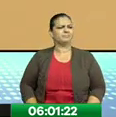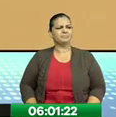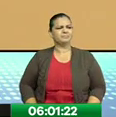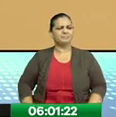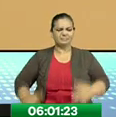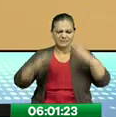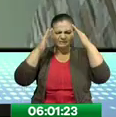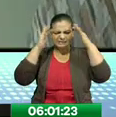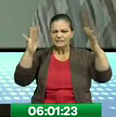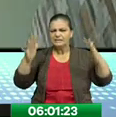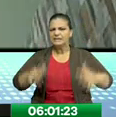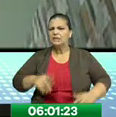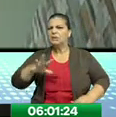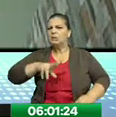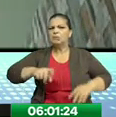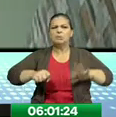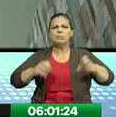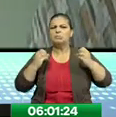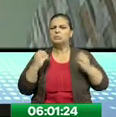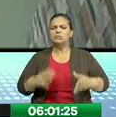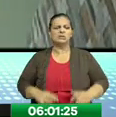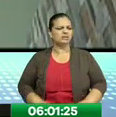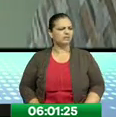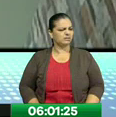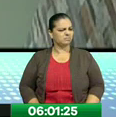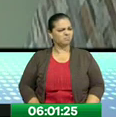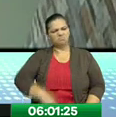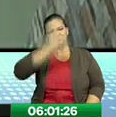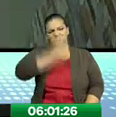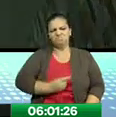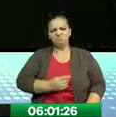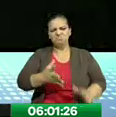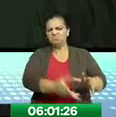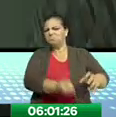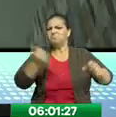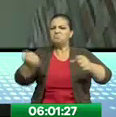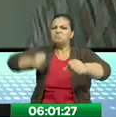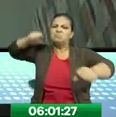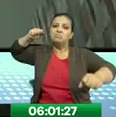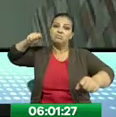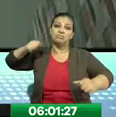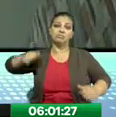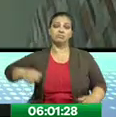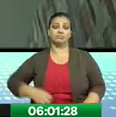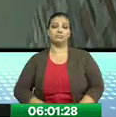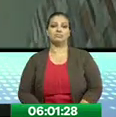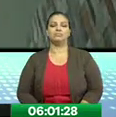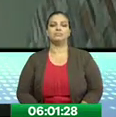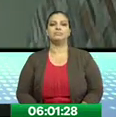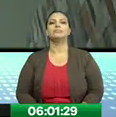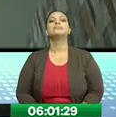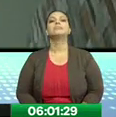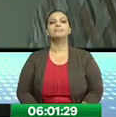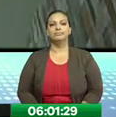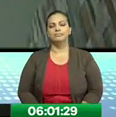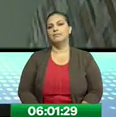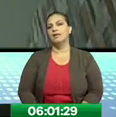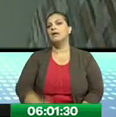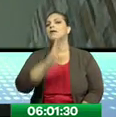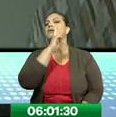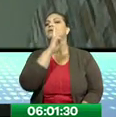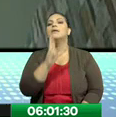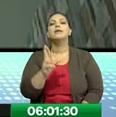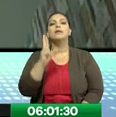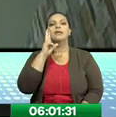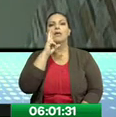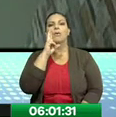también, ojo, rapidísimo, ya para terminar este comentario, mi querido Guaguito, mi querido productor, la gente que va a los restaurantes, la gente que